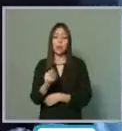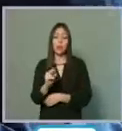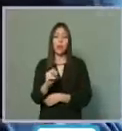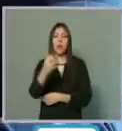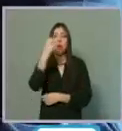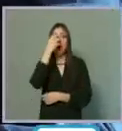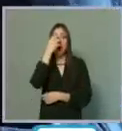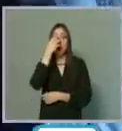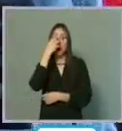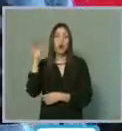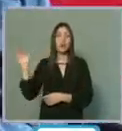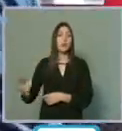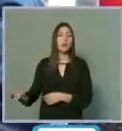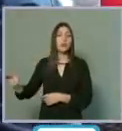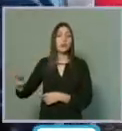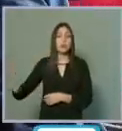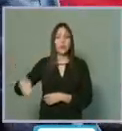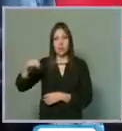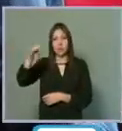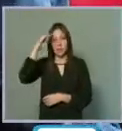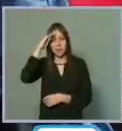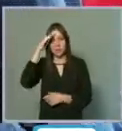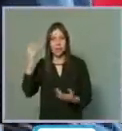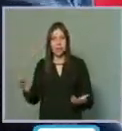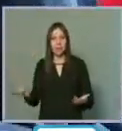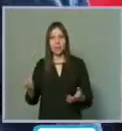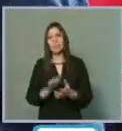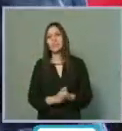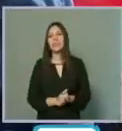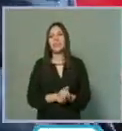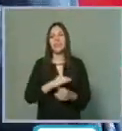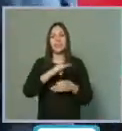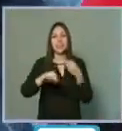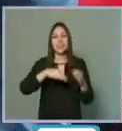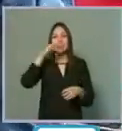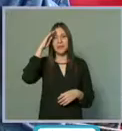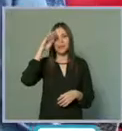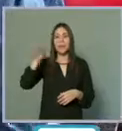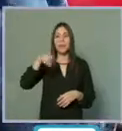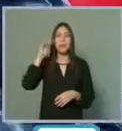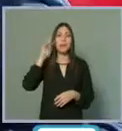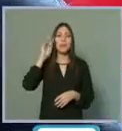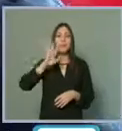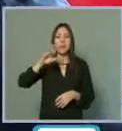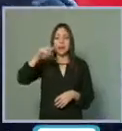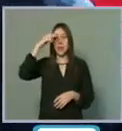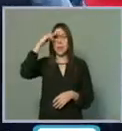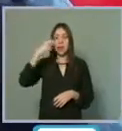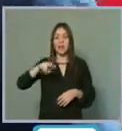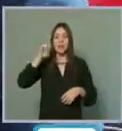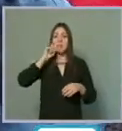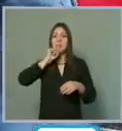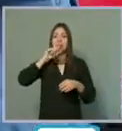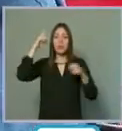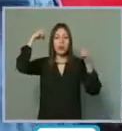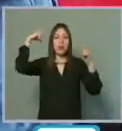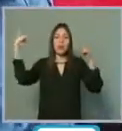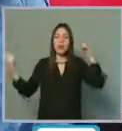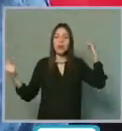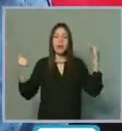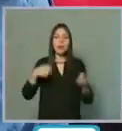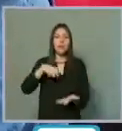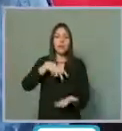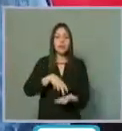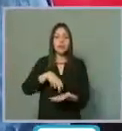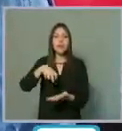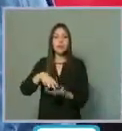No sé. Es lo que se queja el tío Alberto, de que a los mexicanos nos ven con plumas y bailando acá. Exacto,